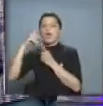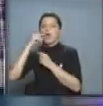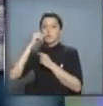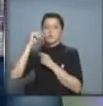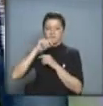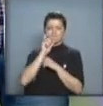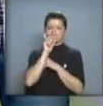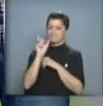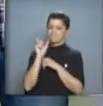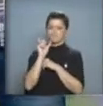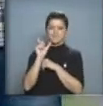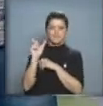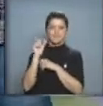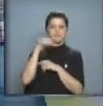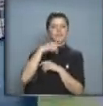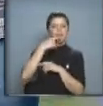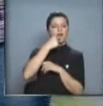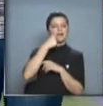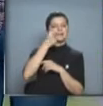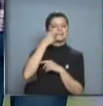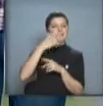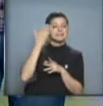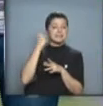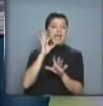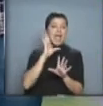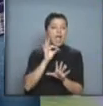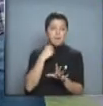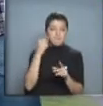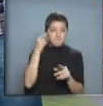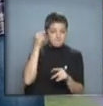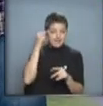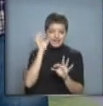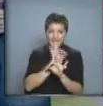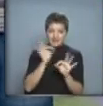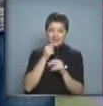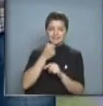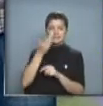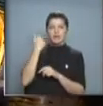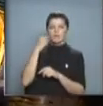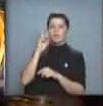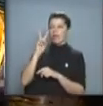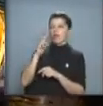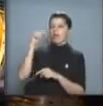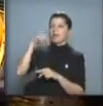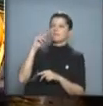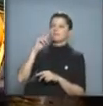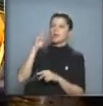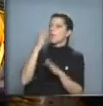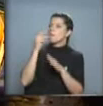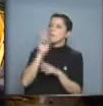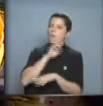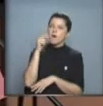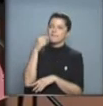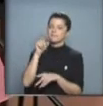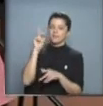te marca algo. Te marca de que la clave cambia. O sea, en otra época... Vos mirabas una chica y decías, con esta me caso. Ahora, con esta chica me gustaría